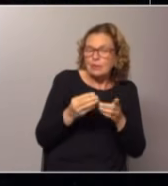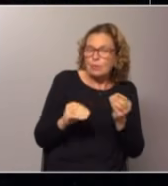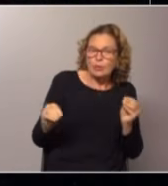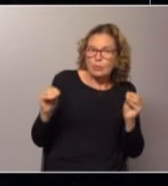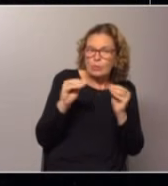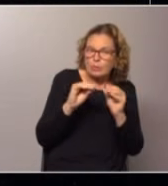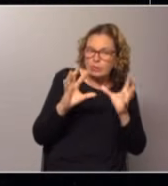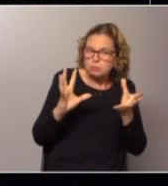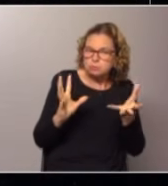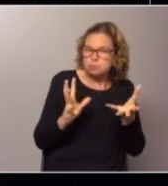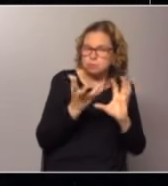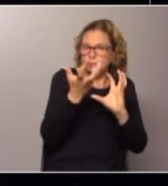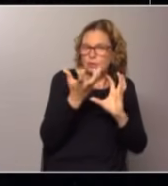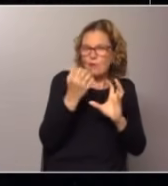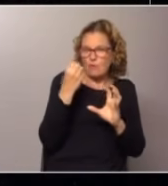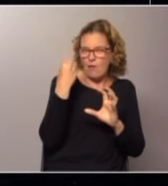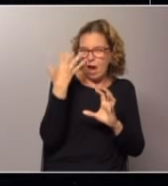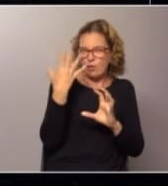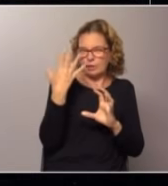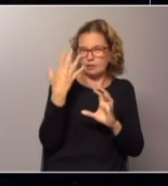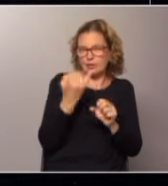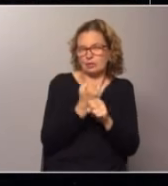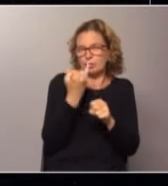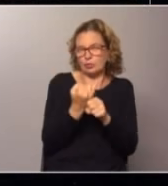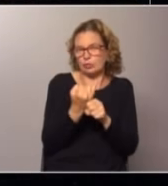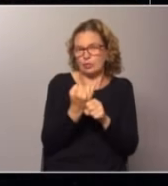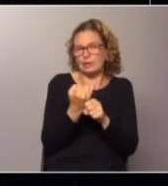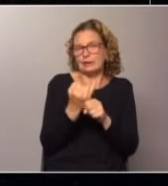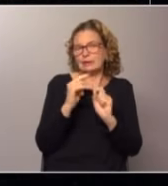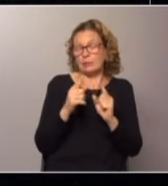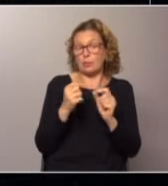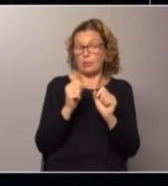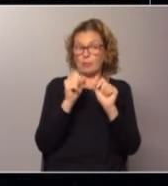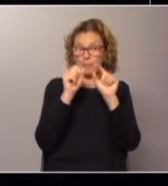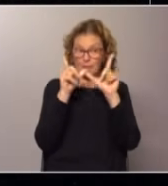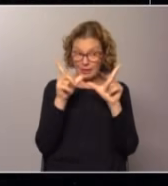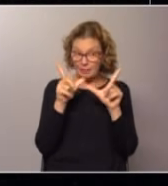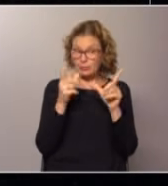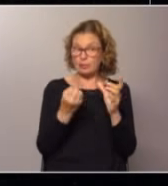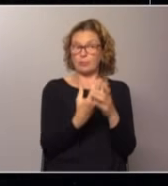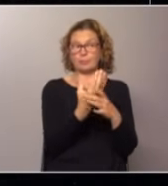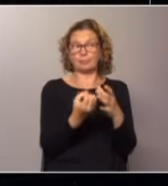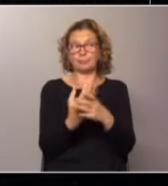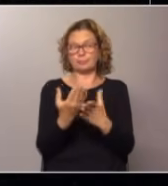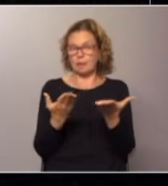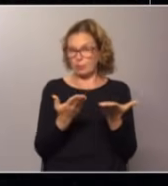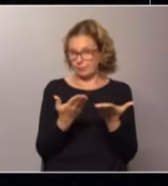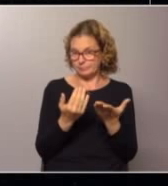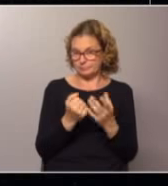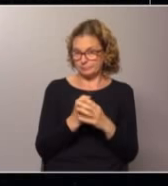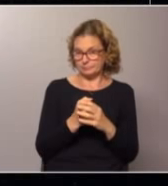erosionan las instituciones y que son de las más llamativas que estamos viendo que están apareciendo últimamente